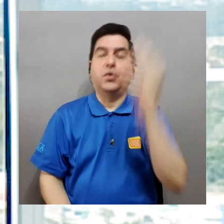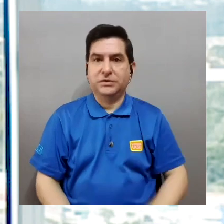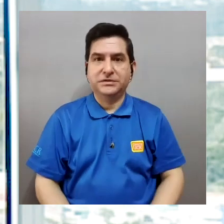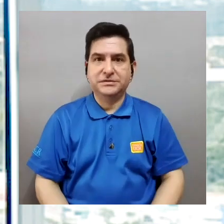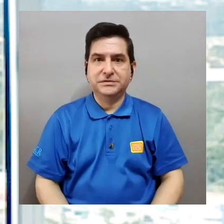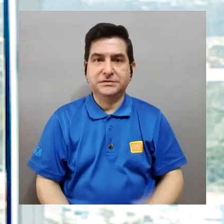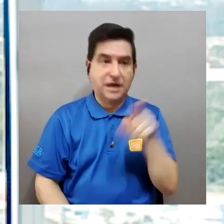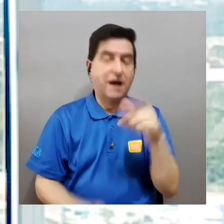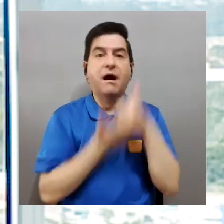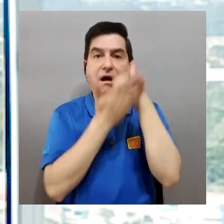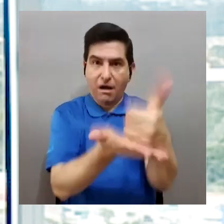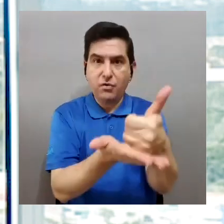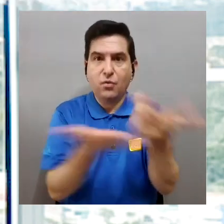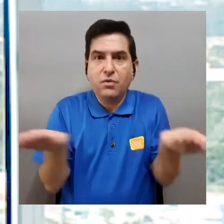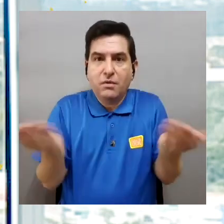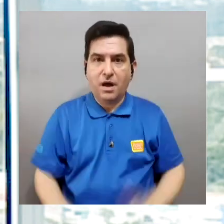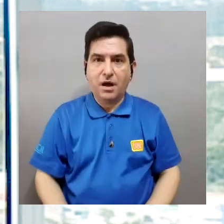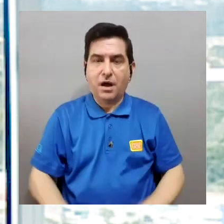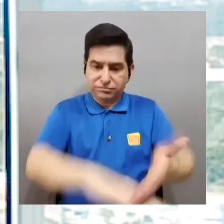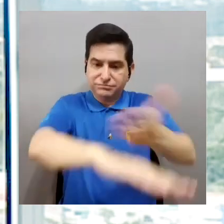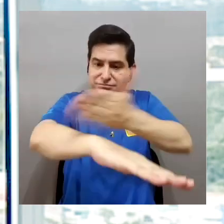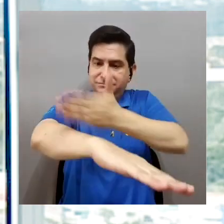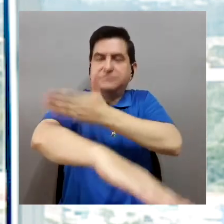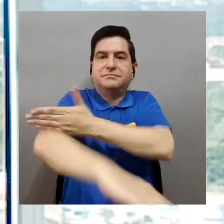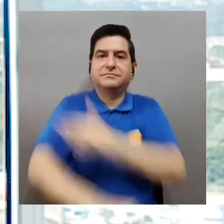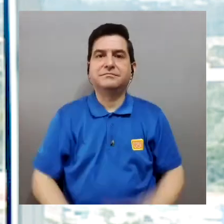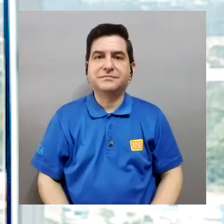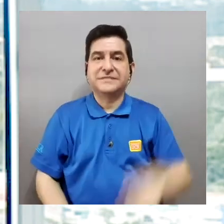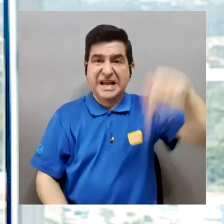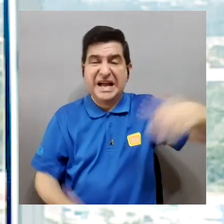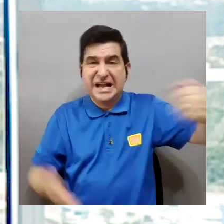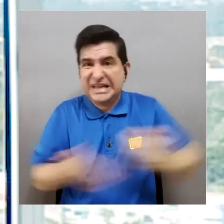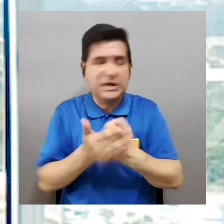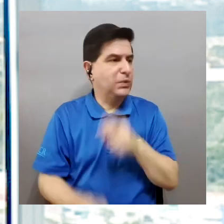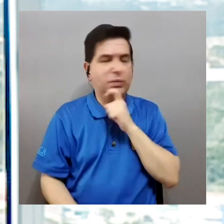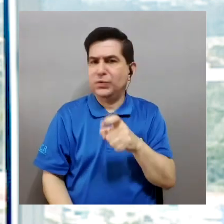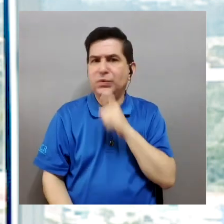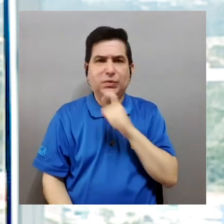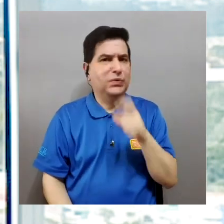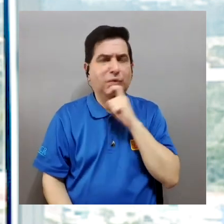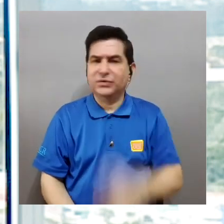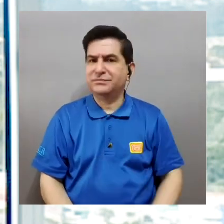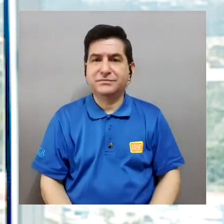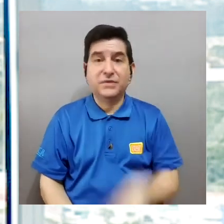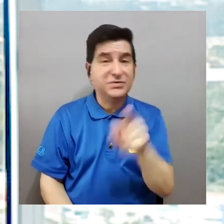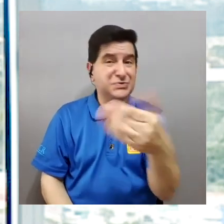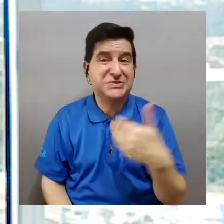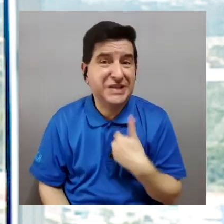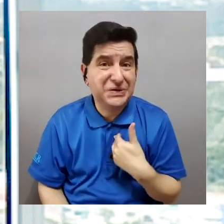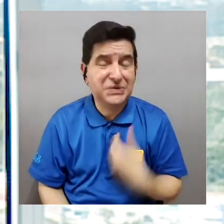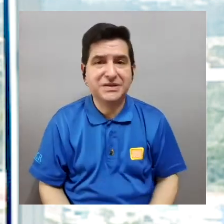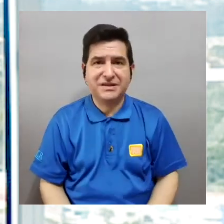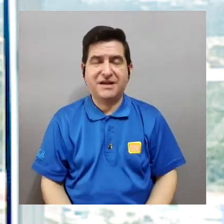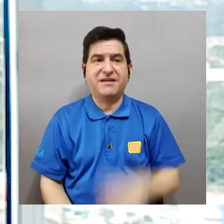porque les estaría ayudando a progresar. Aquí lamentablemente cuesta mucho. Si no tenés